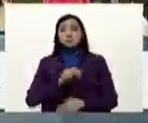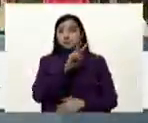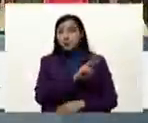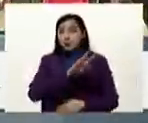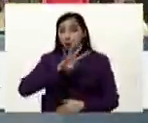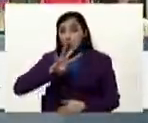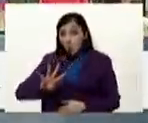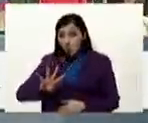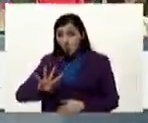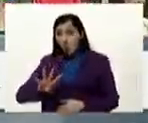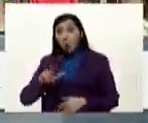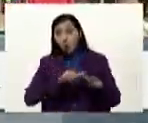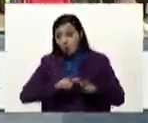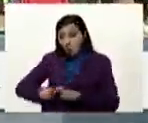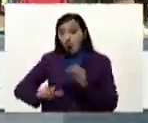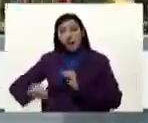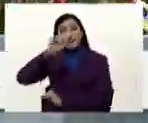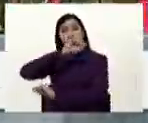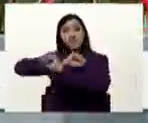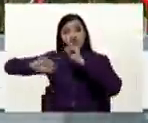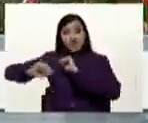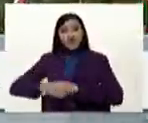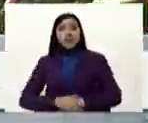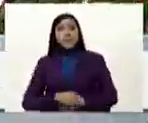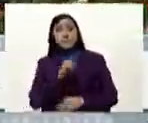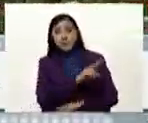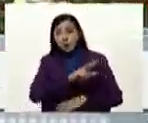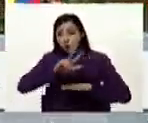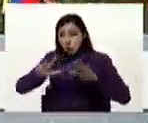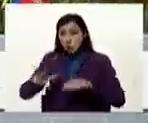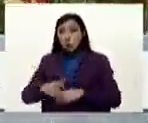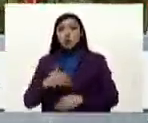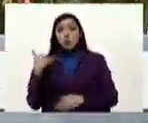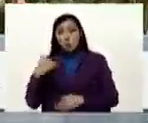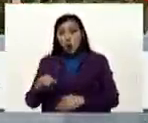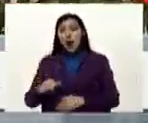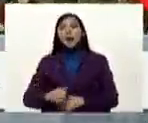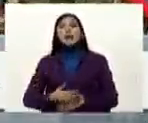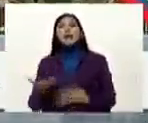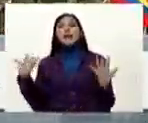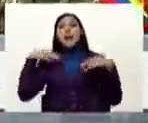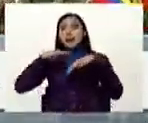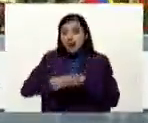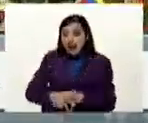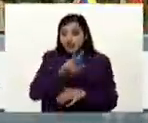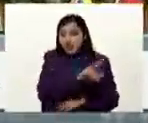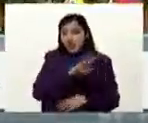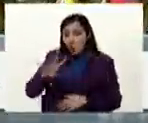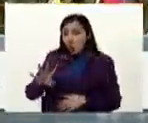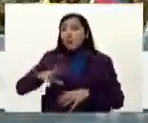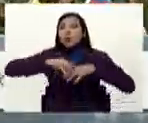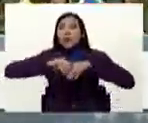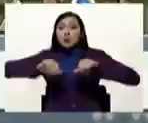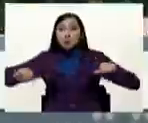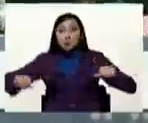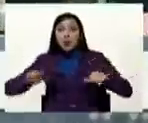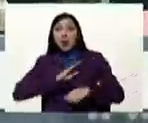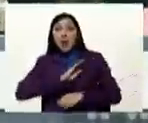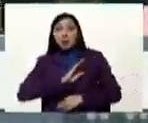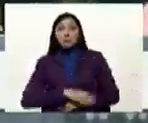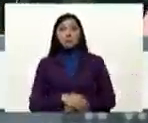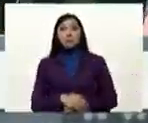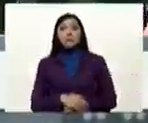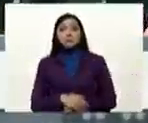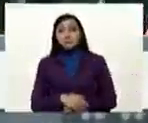24 zonas de defensa, 28 zonas de defensa integral, pero hay 24 territoriales,